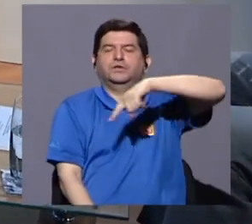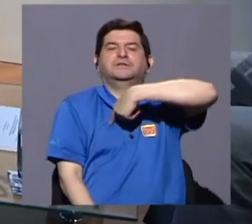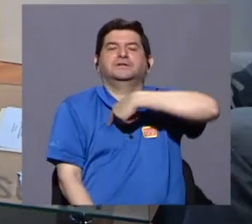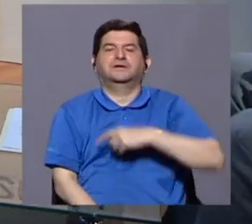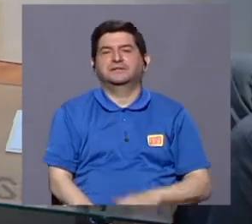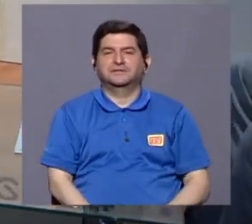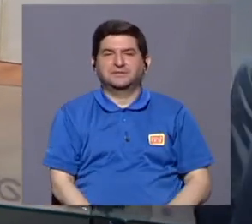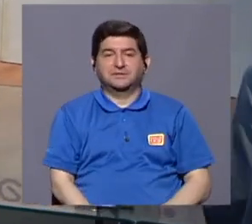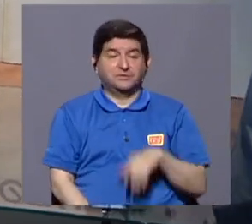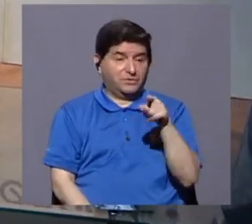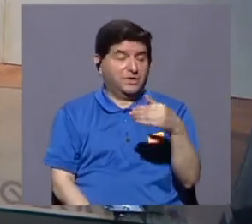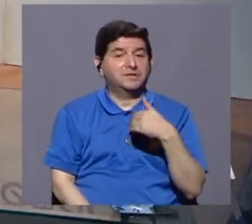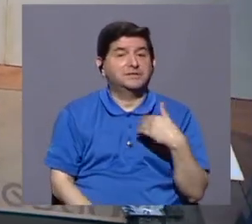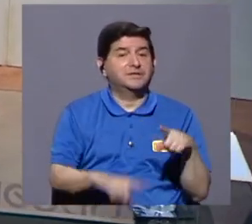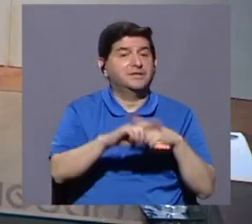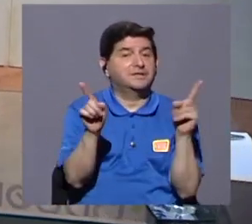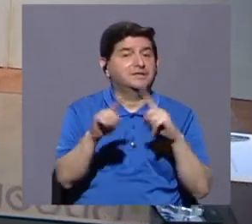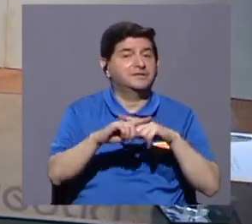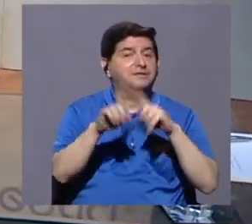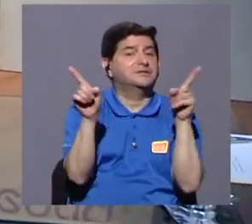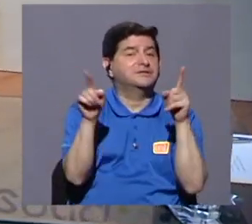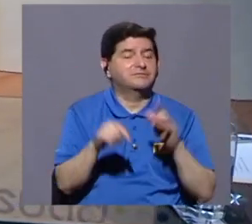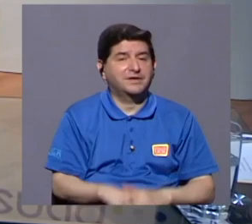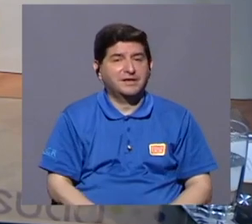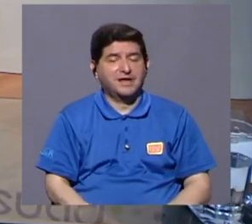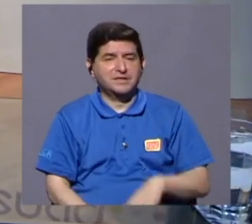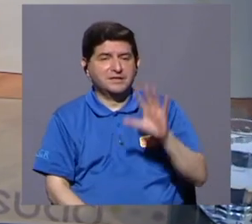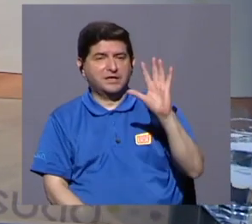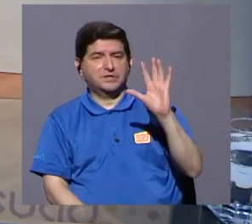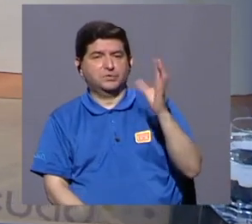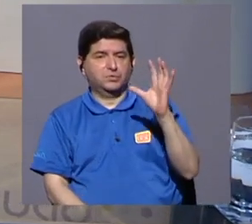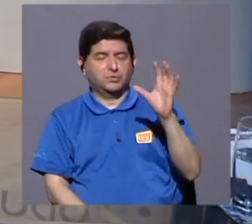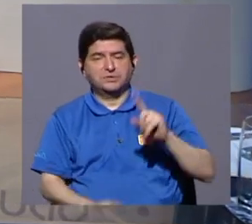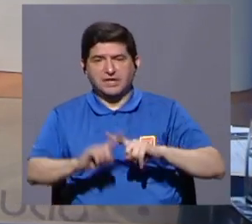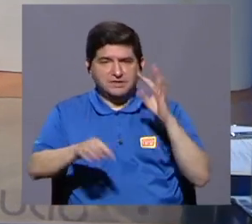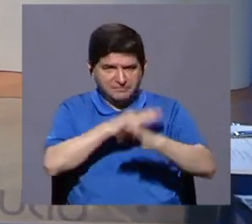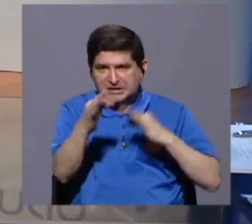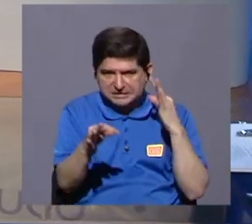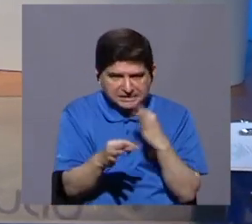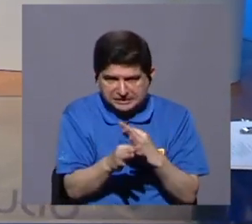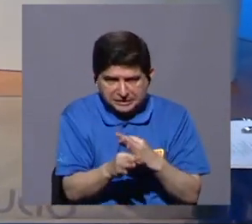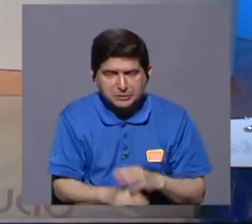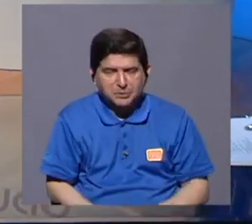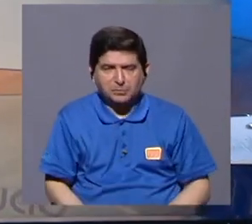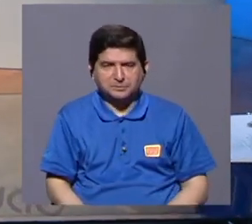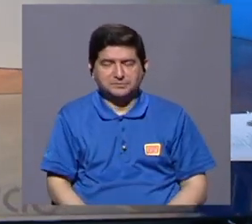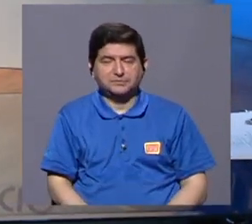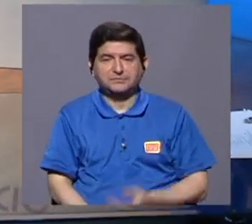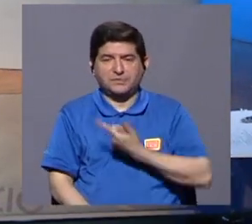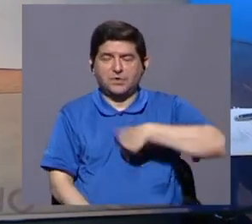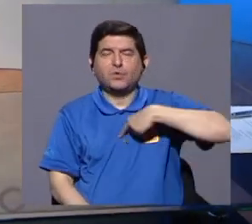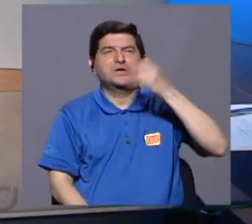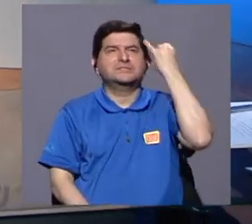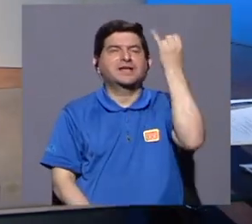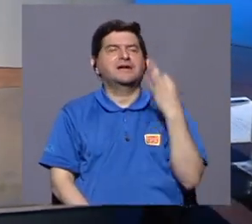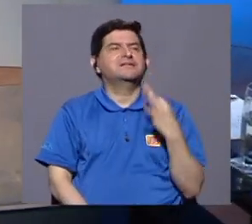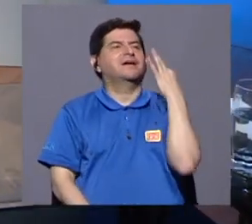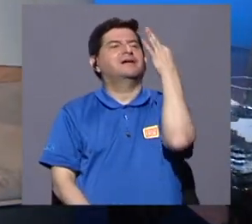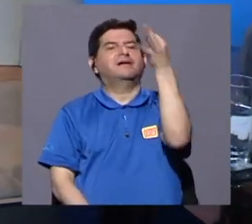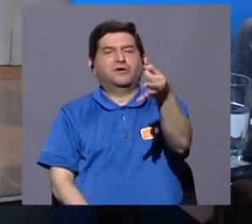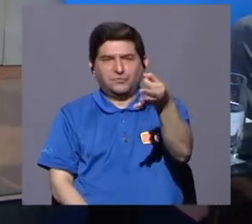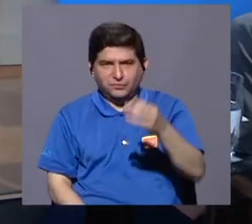ellos pues tienen diferentes antenas parabólicas verdad y pues nuestra idea a futuro es